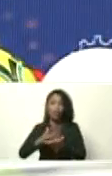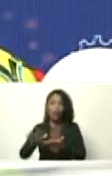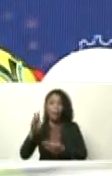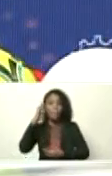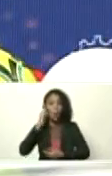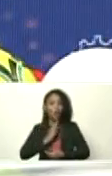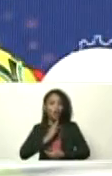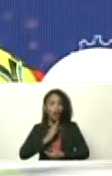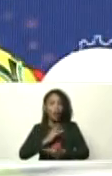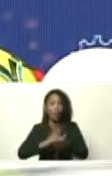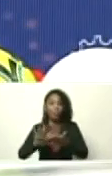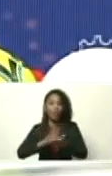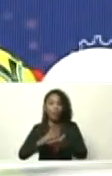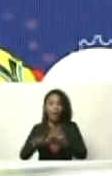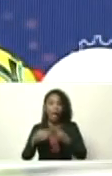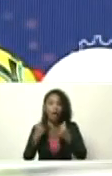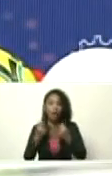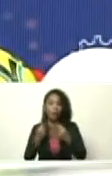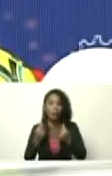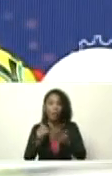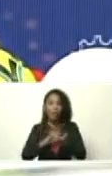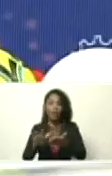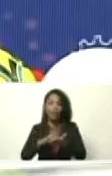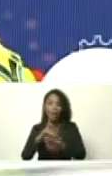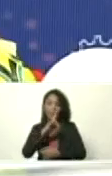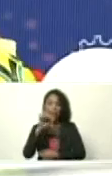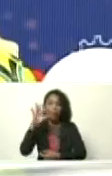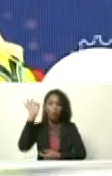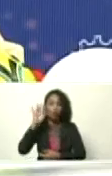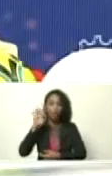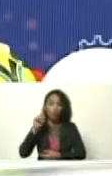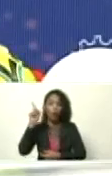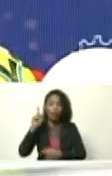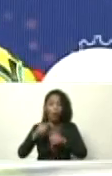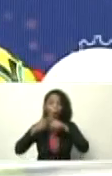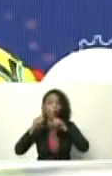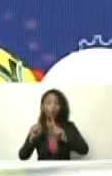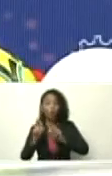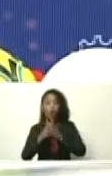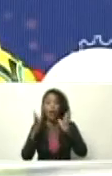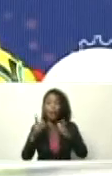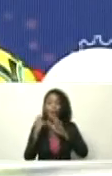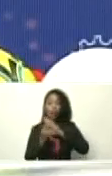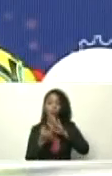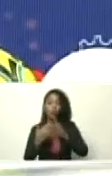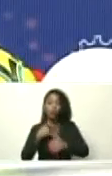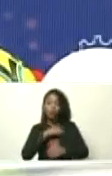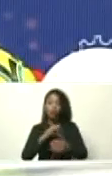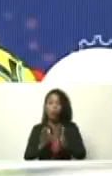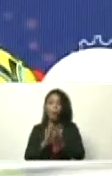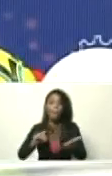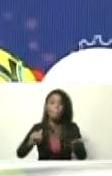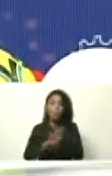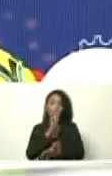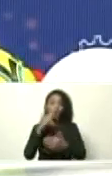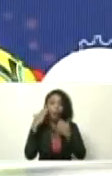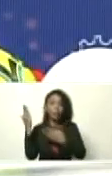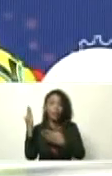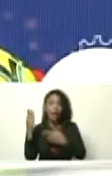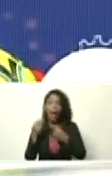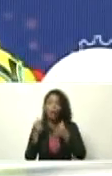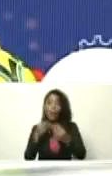Bolívar digital, economía digital 100%. Es otro de los grandes instrumentos que estamos impulsando. La